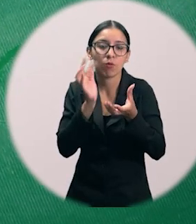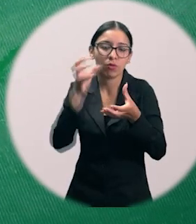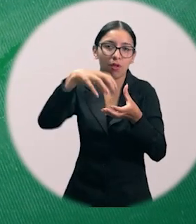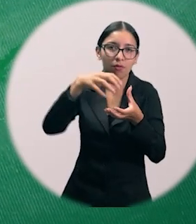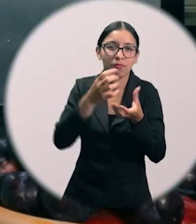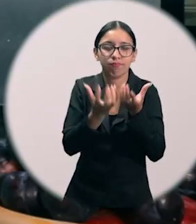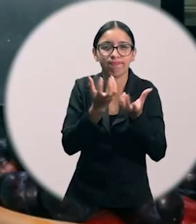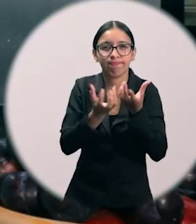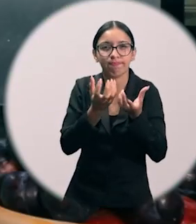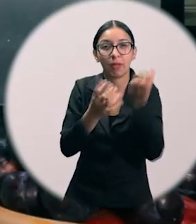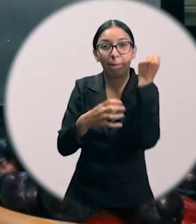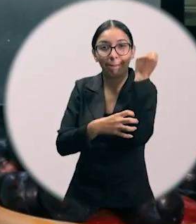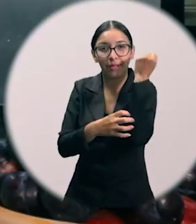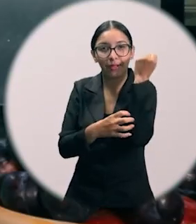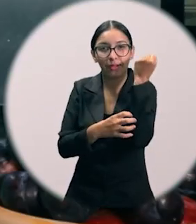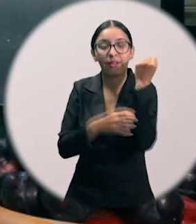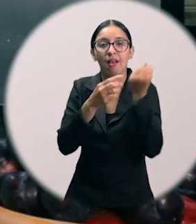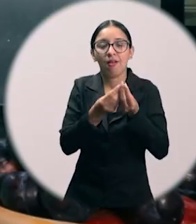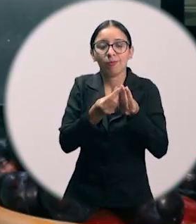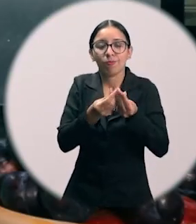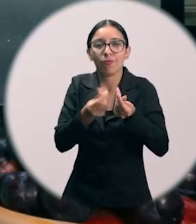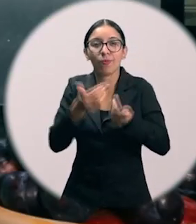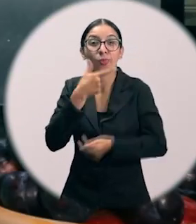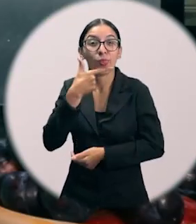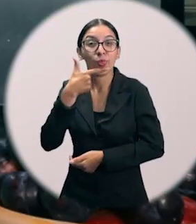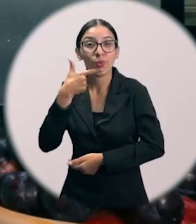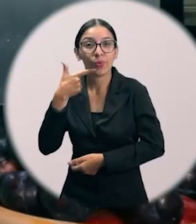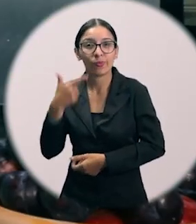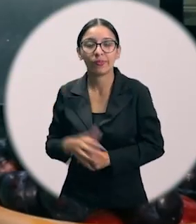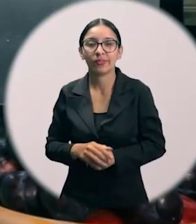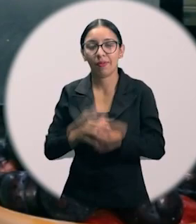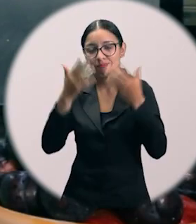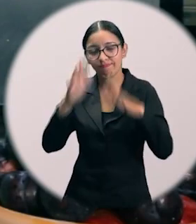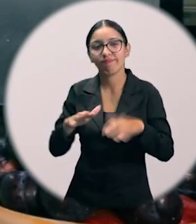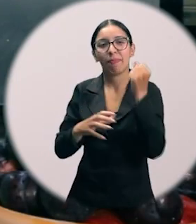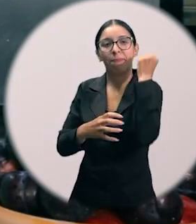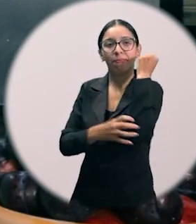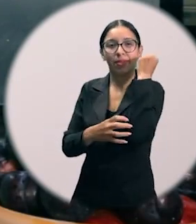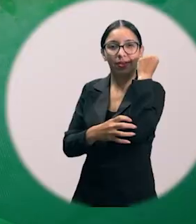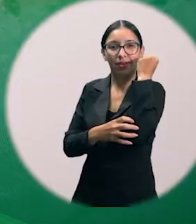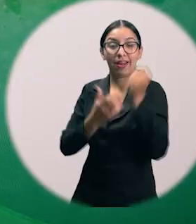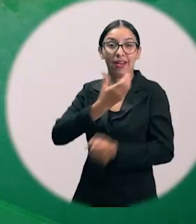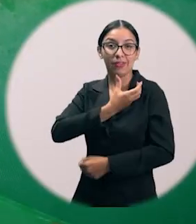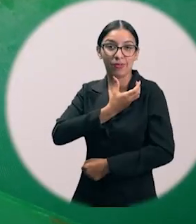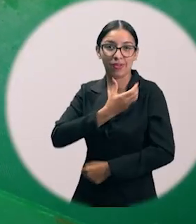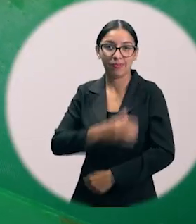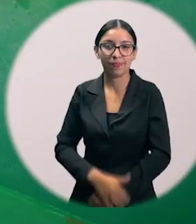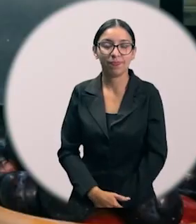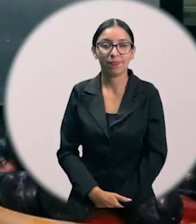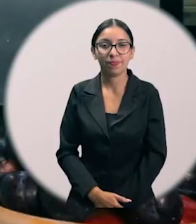un poco la piña y le puedan salir todo el dulzor que tiene nuestra piña